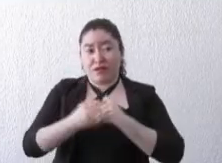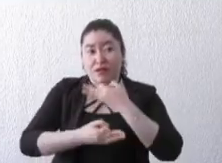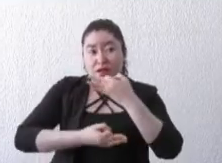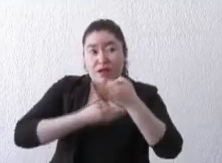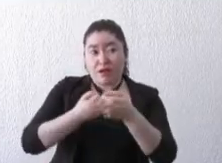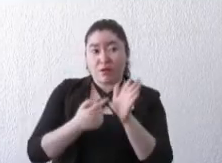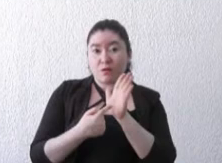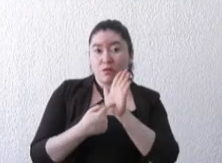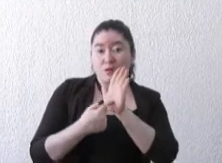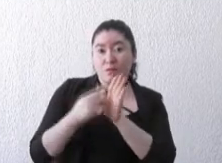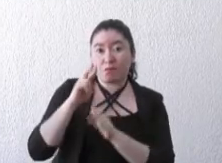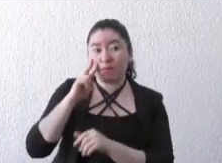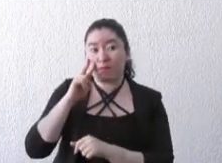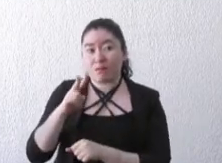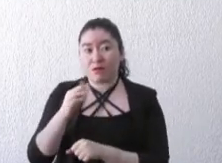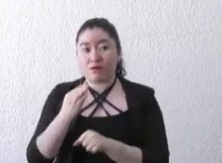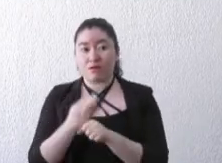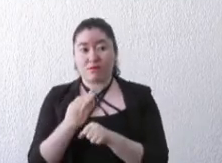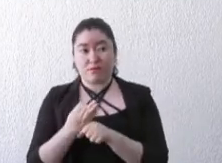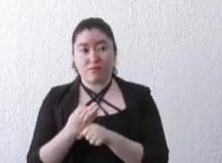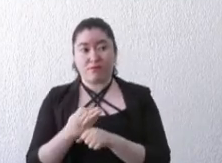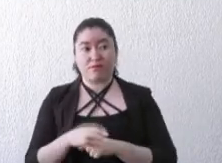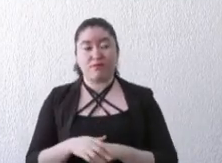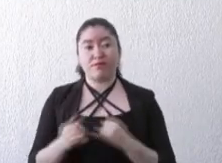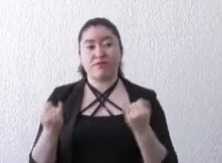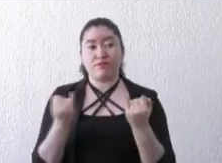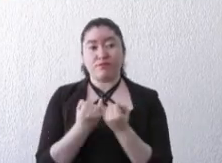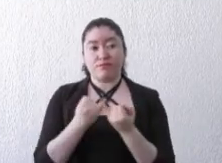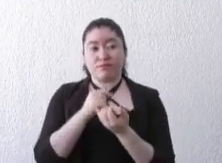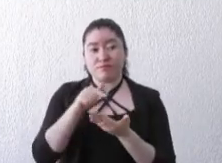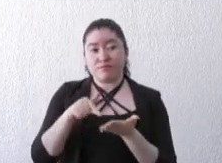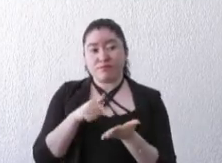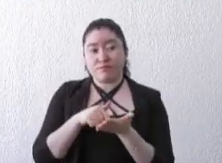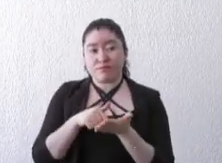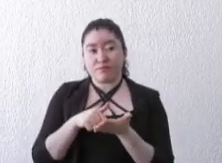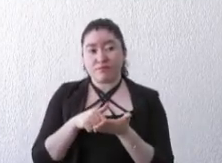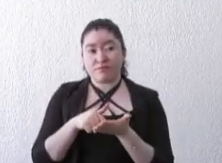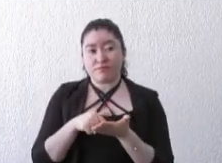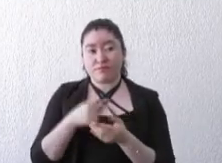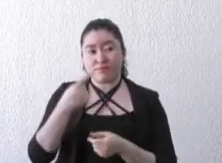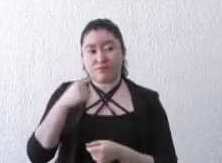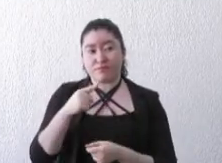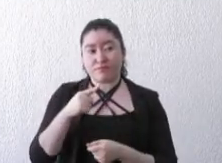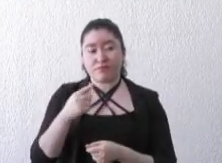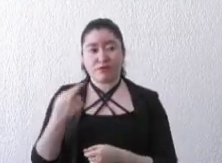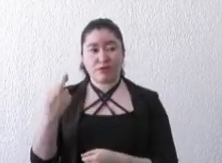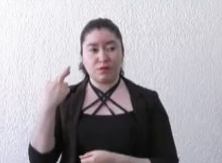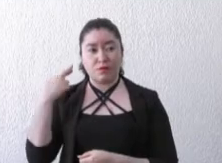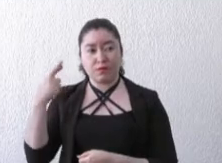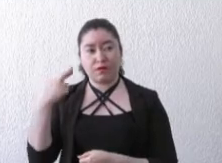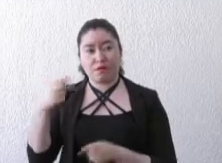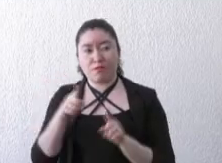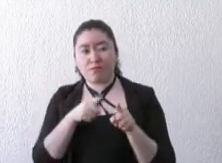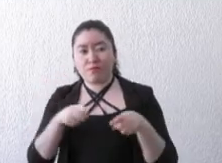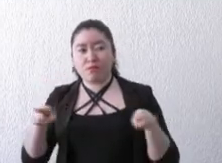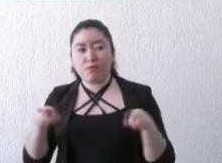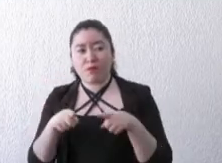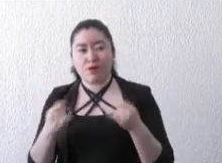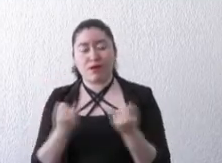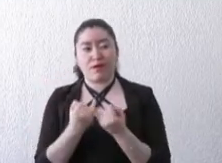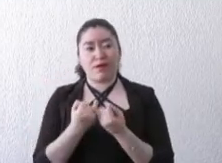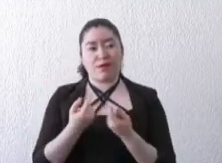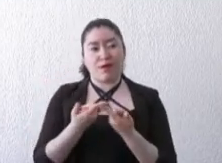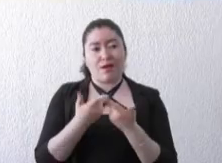ocupando este espacio, pero también ver el espacio ocupado por el sonido de las orquestas, por el movimiento de las compañías